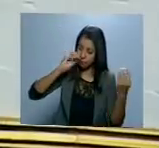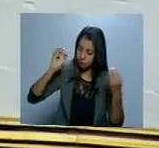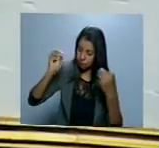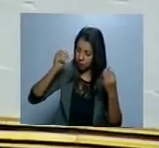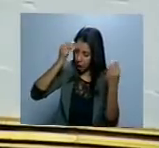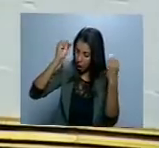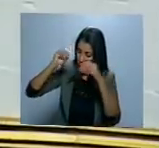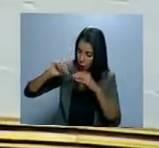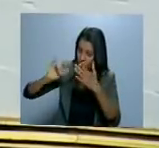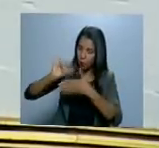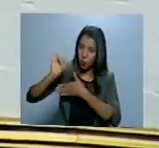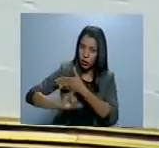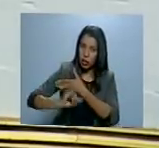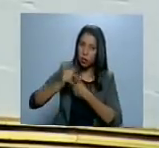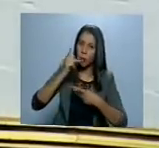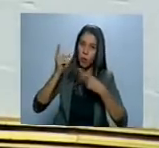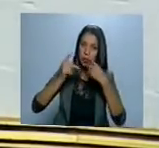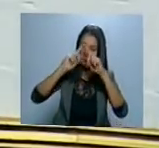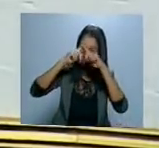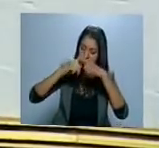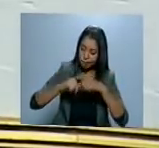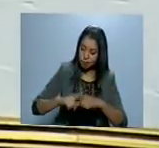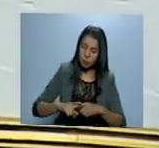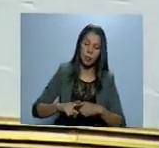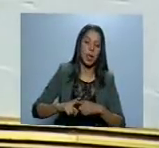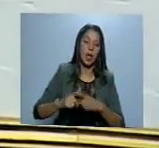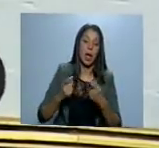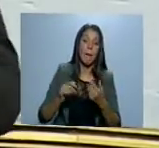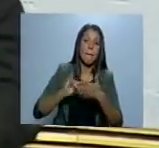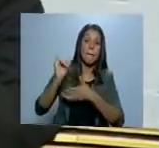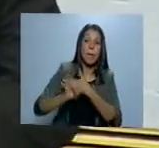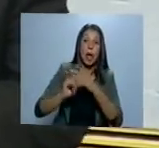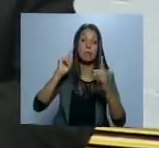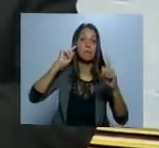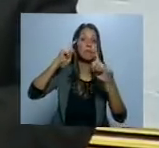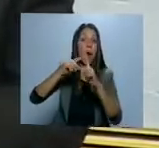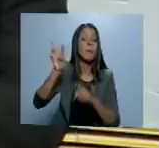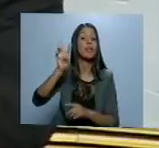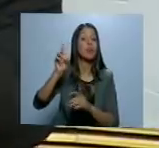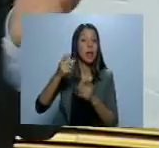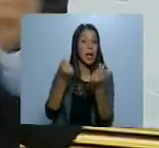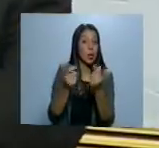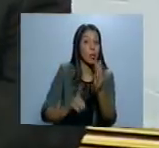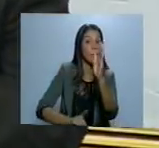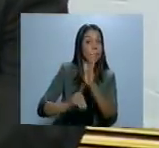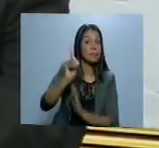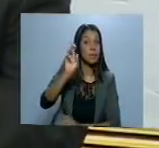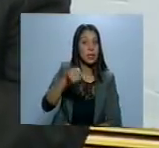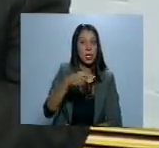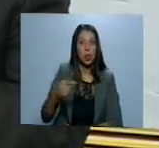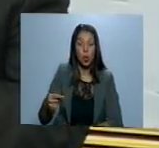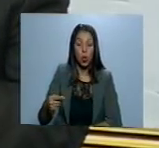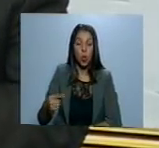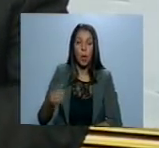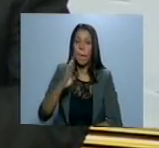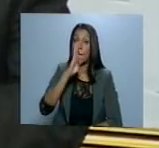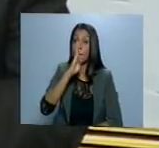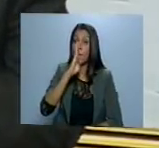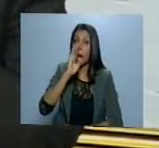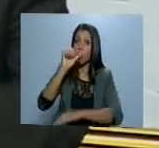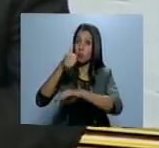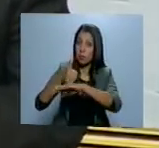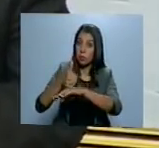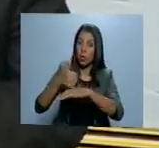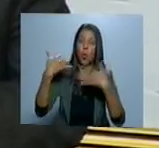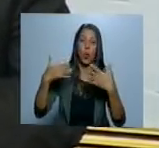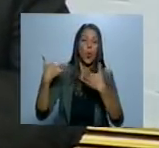macroeconómicas para evitar la vulnerabilidad en la economía y en la moneda. Es el que lleva las riendas